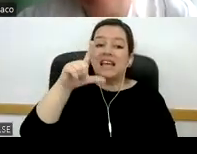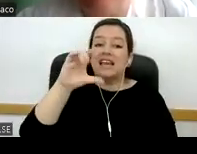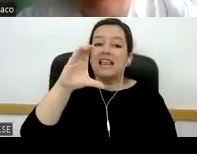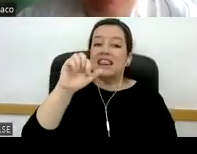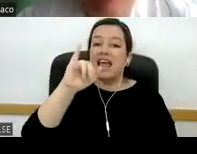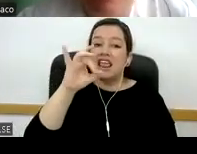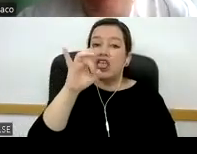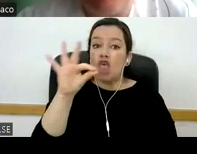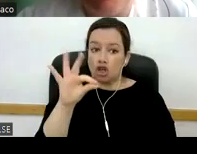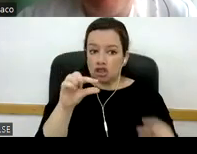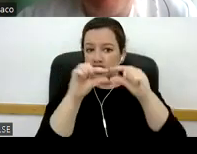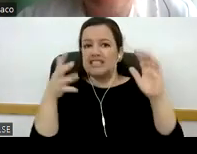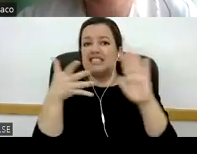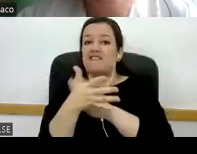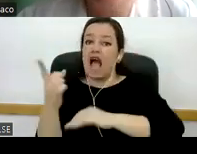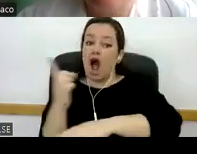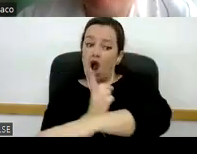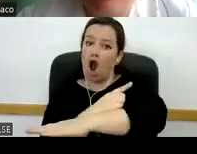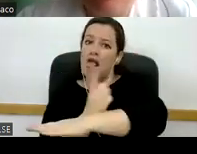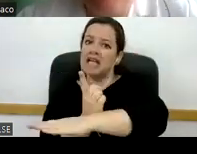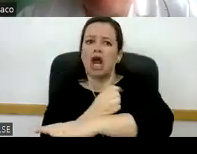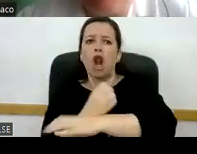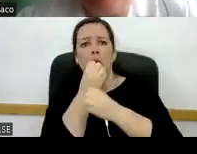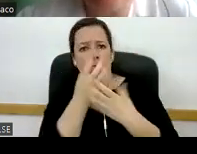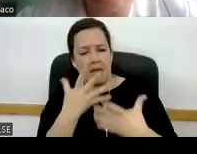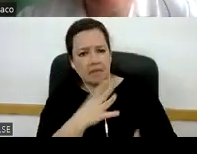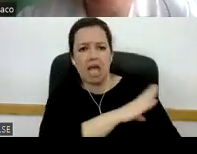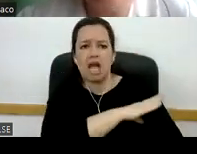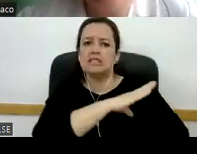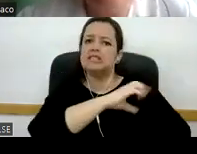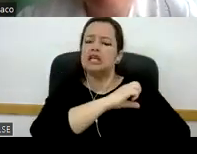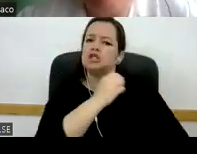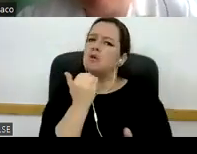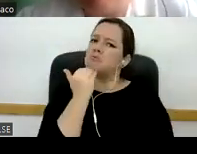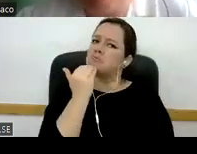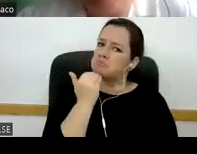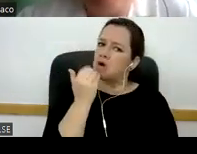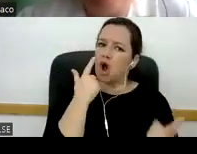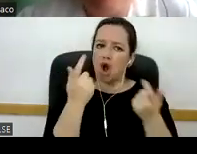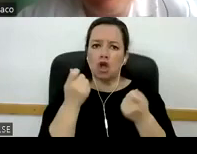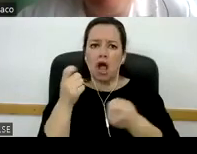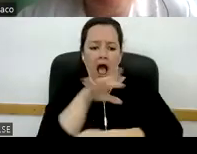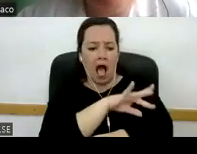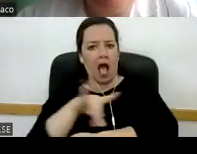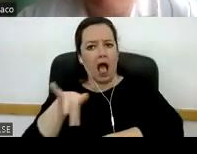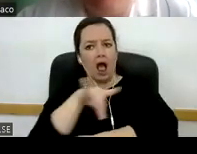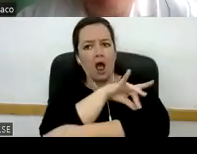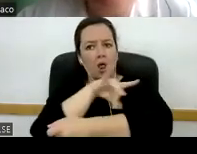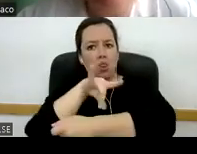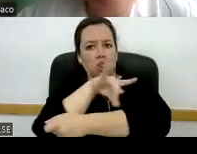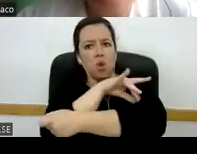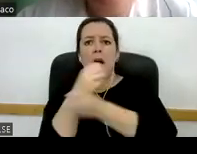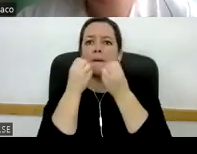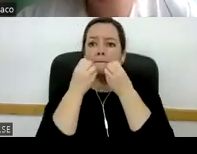colesterol entendemos que está más o menos bien, la tensión más o menos controlada, el azúcar pues lo manejamos más o